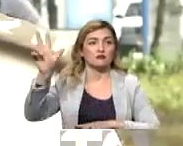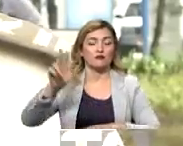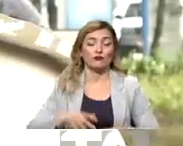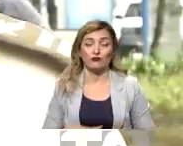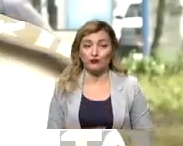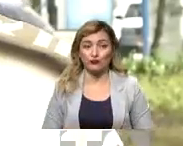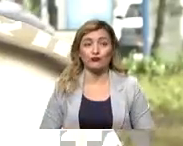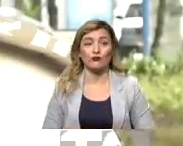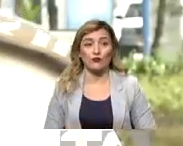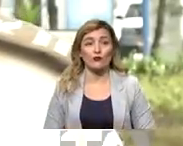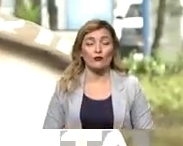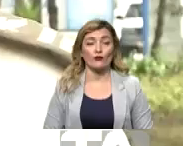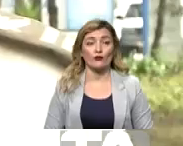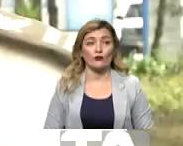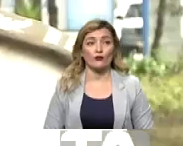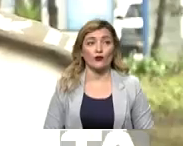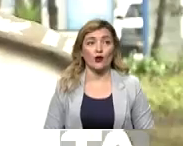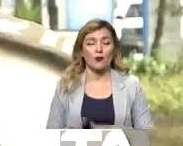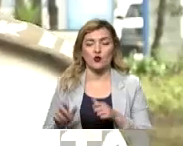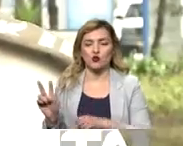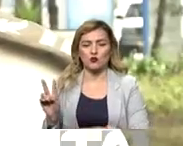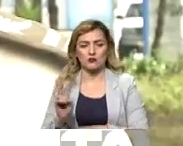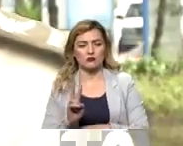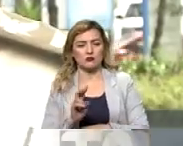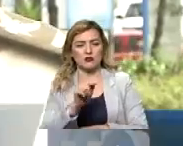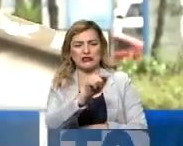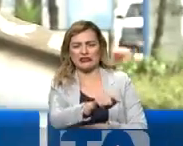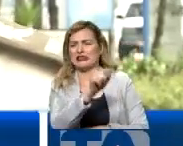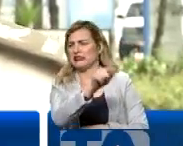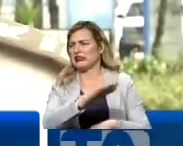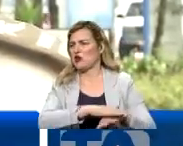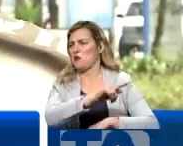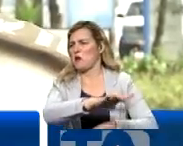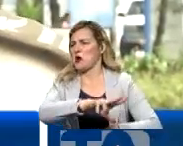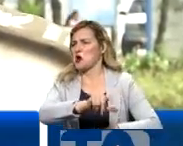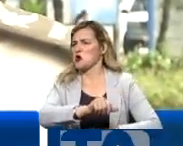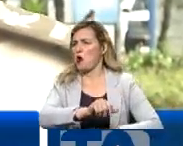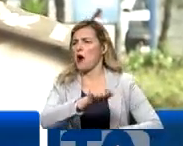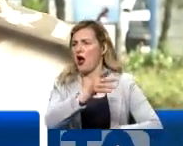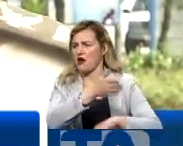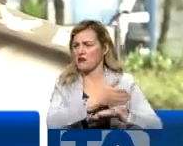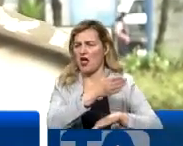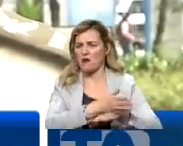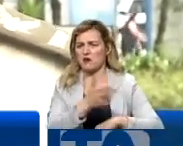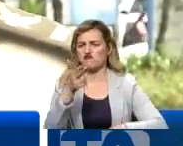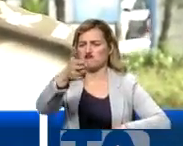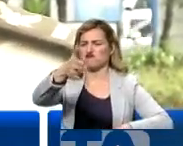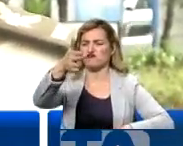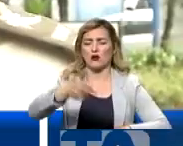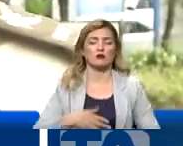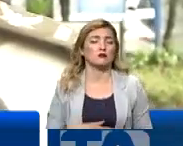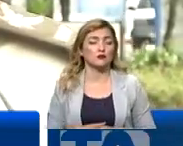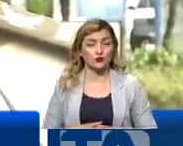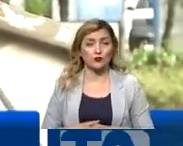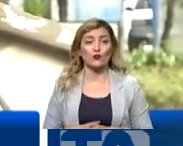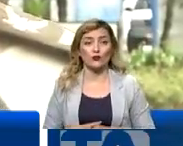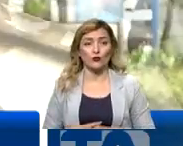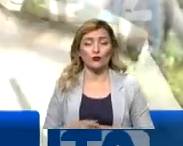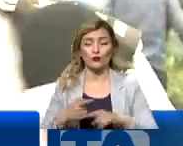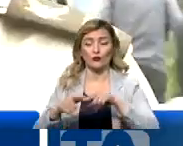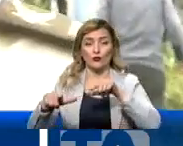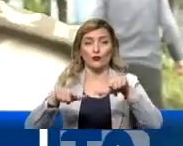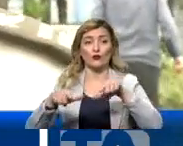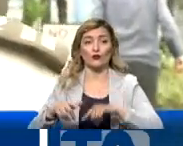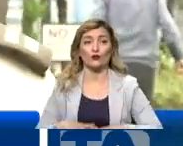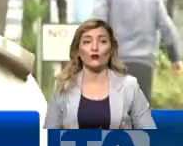Dos personas vinieron a identificarlos y los identificaron plenamente como las personas que estaban robando a mano armada en distintos